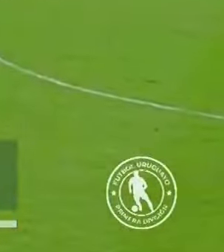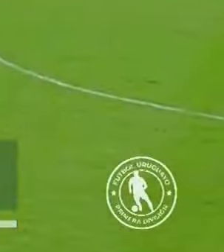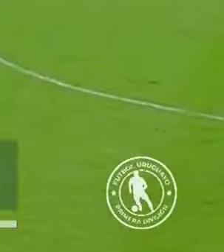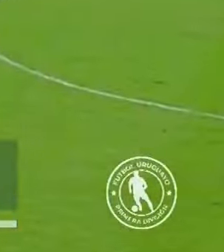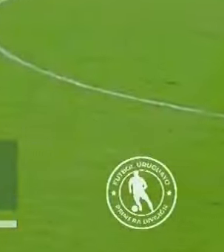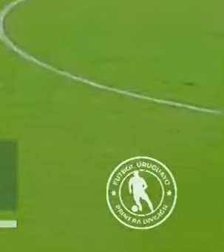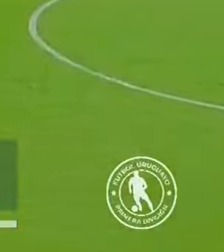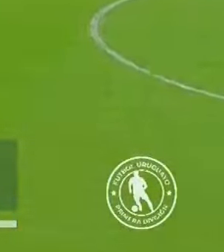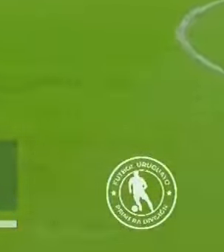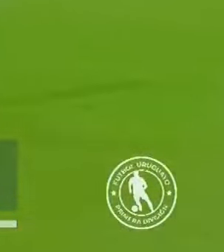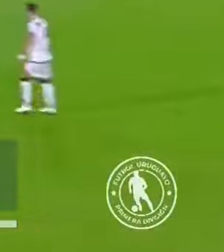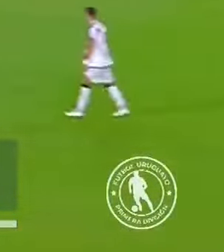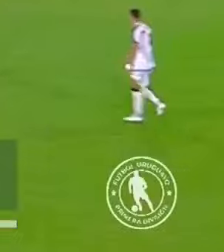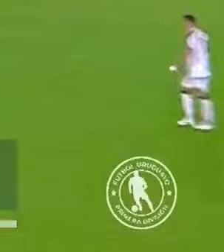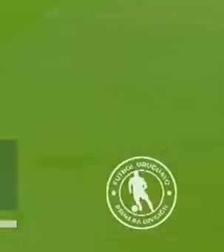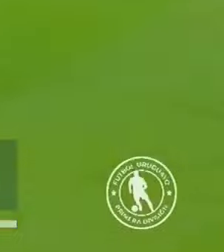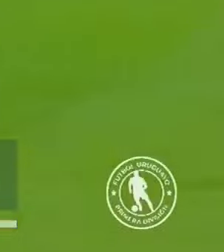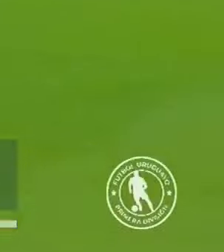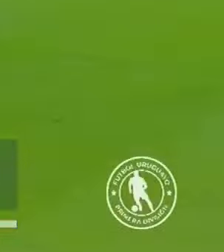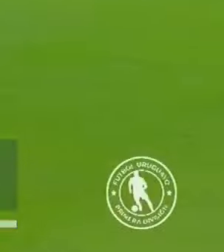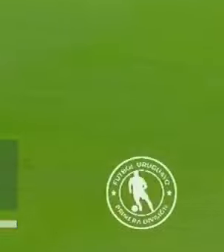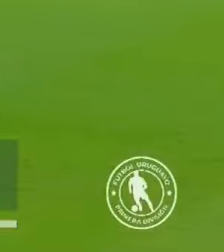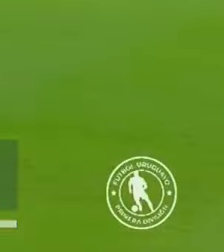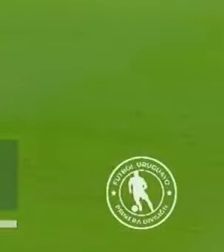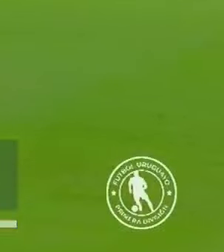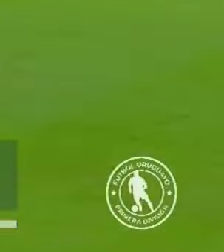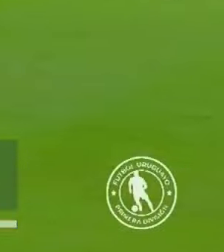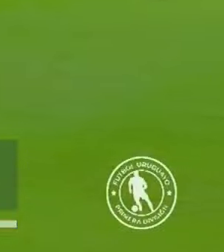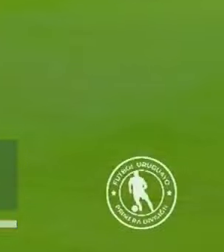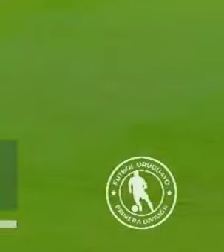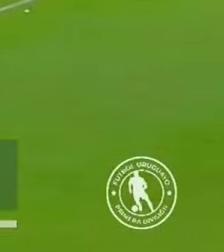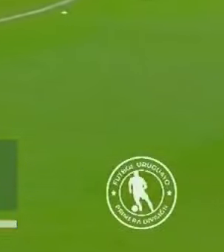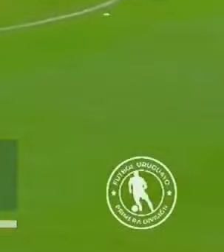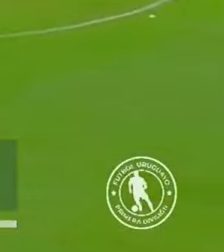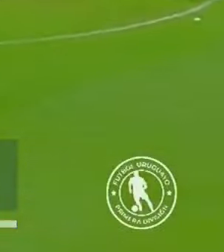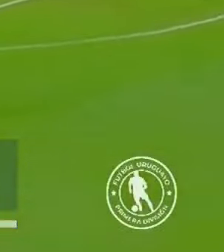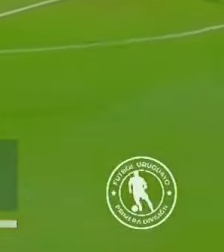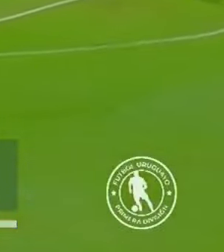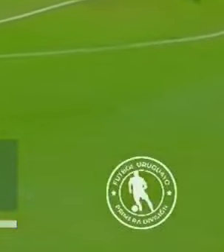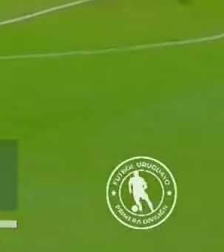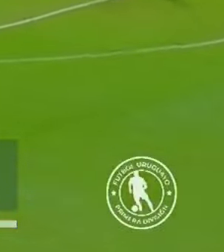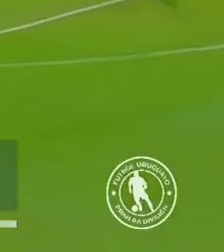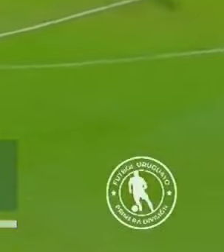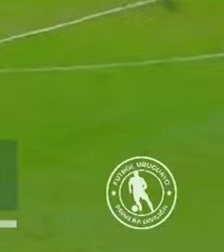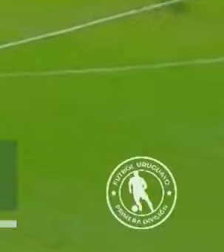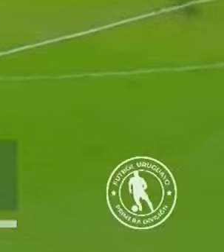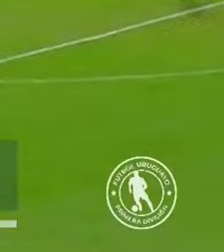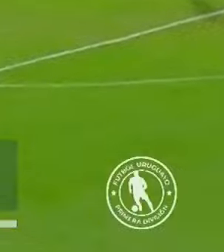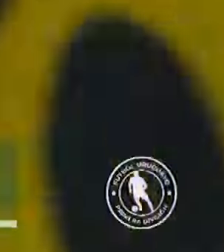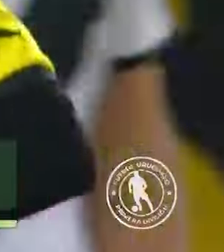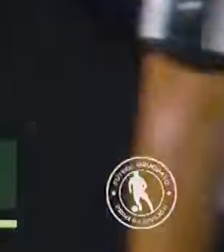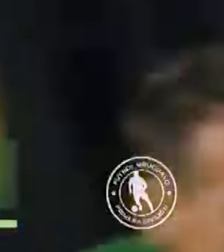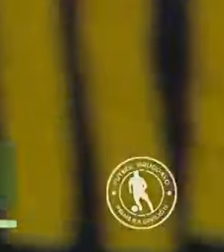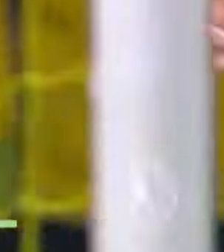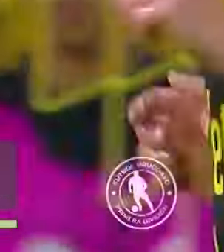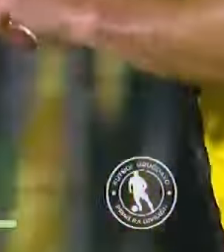colocar el 1 a0 al final hay que ir el cepillo entró en el segundo tiempo y esta jugada anota el 2